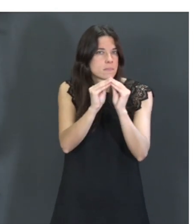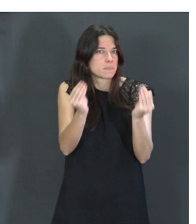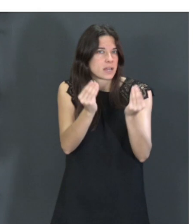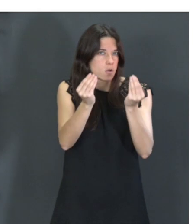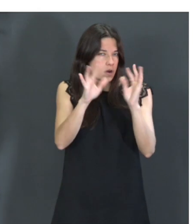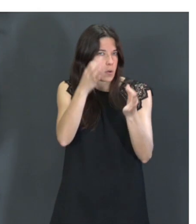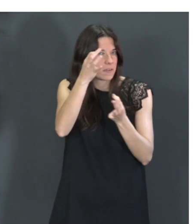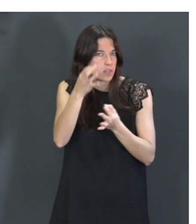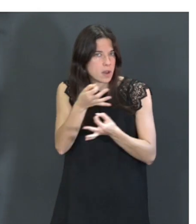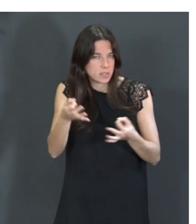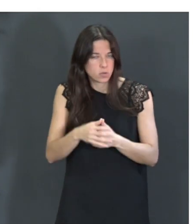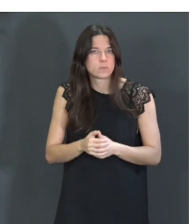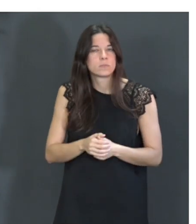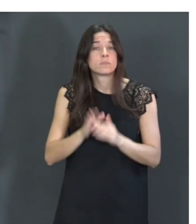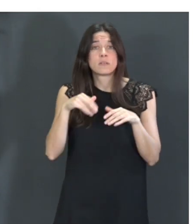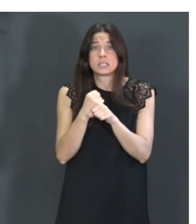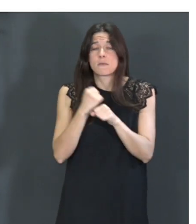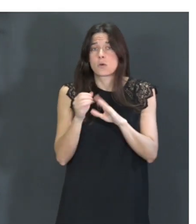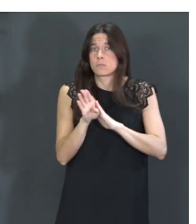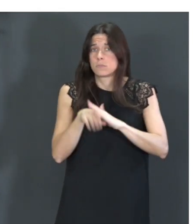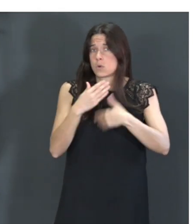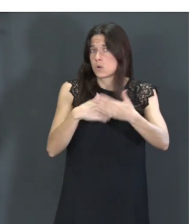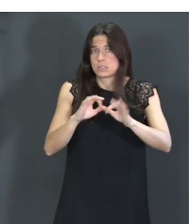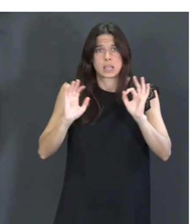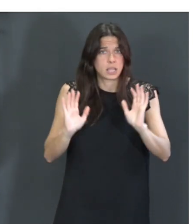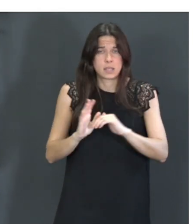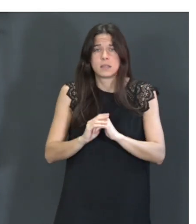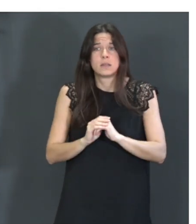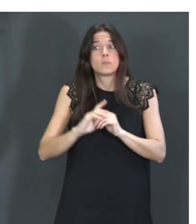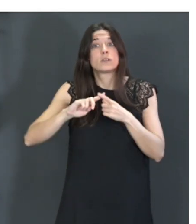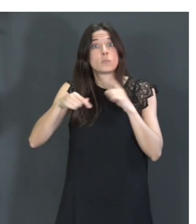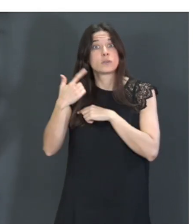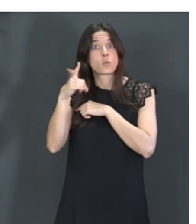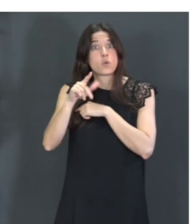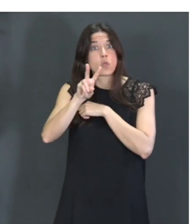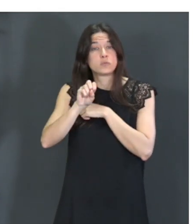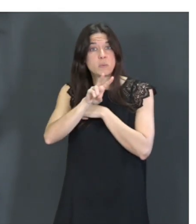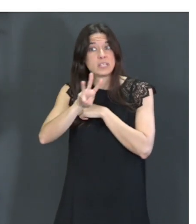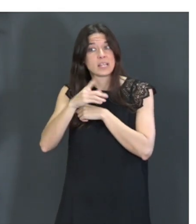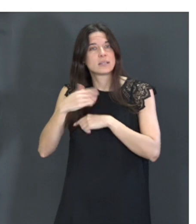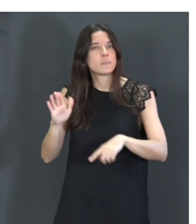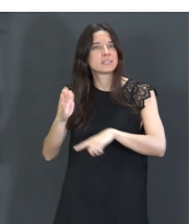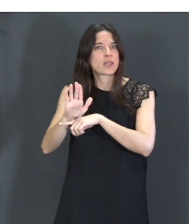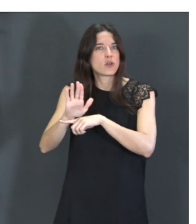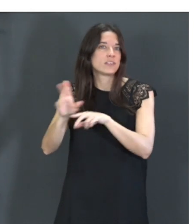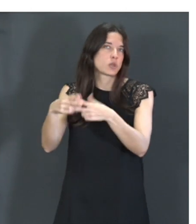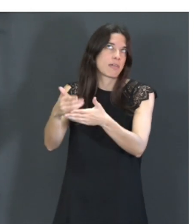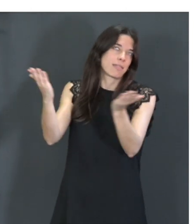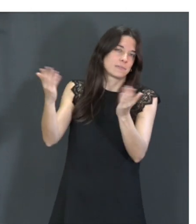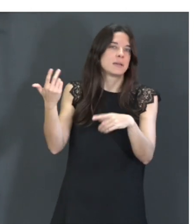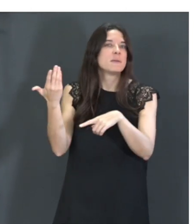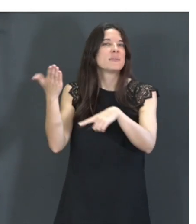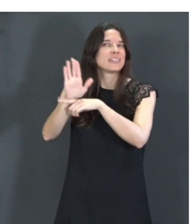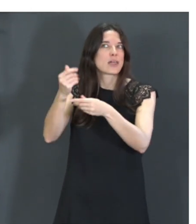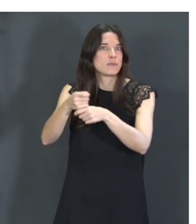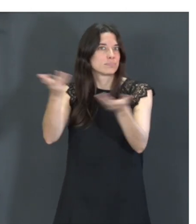que fue pues, al final un trabajo constante, en julio de 2023 se hizo la presentación en sociedad, por así decirlo, de la